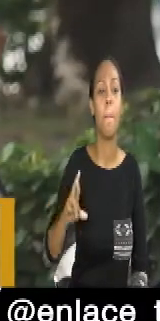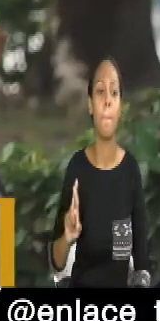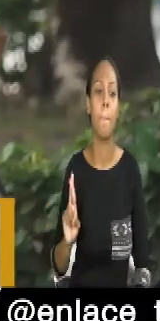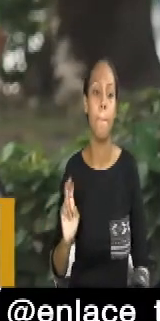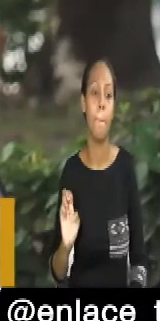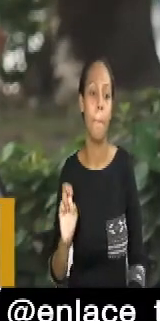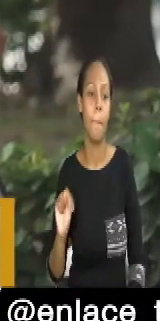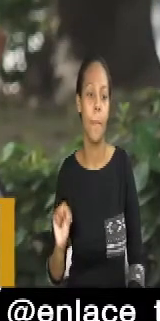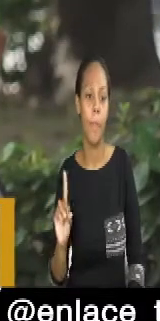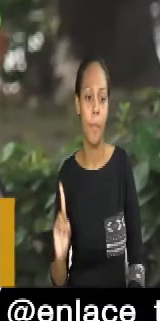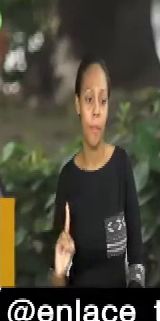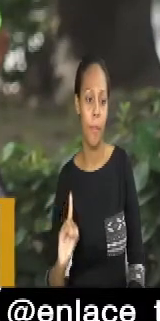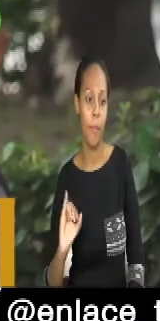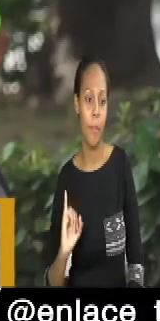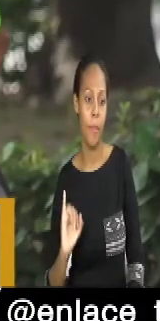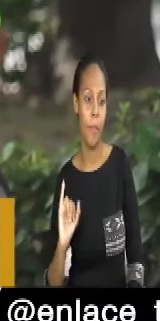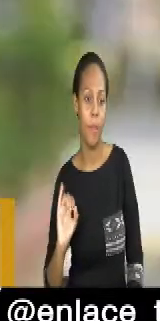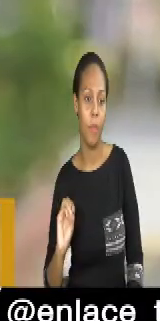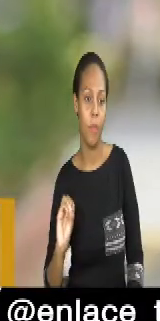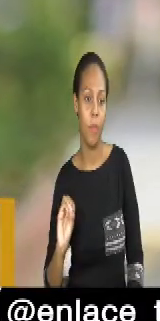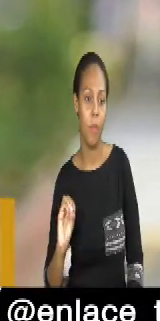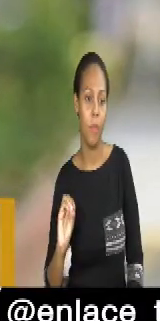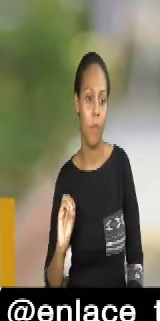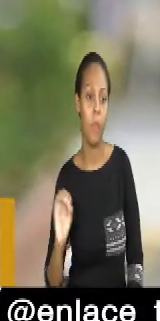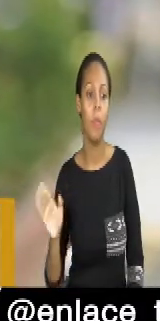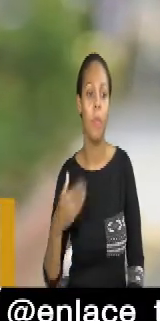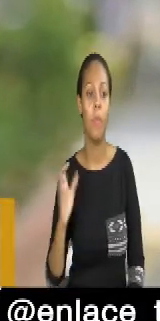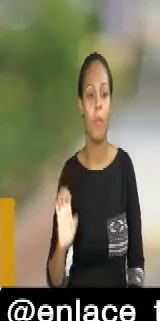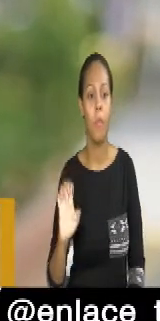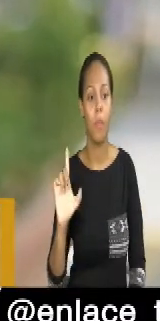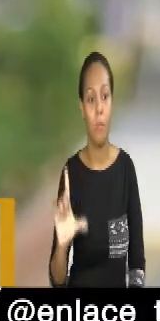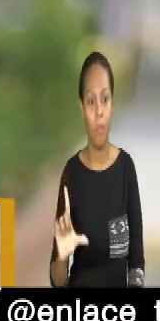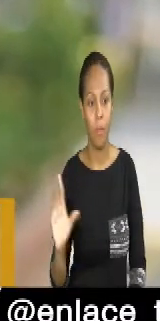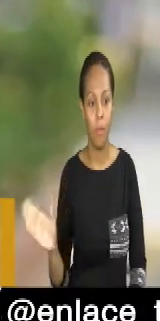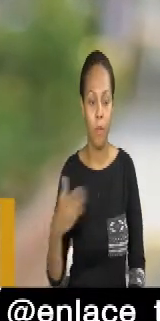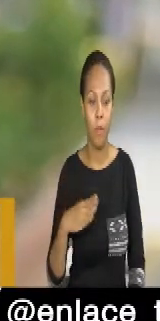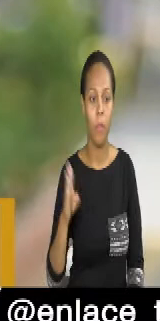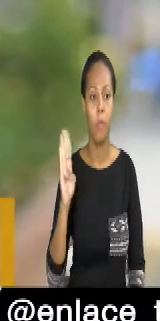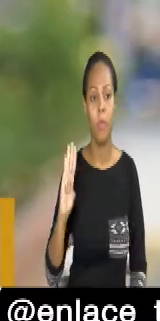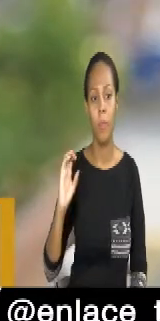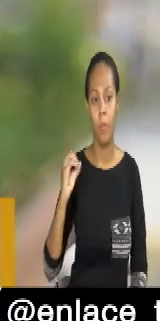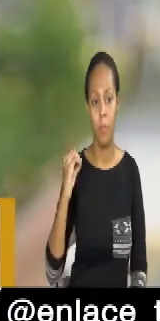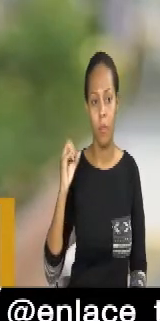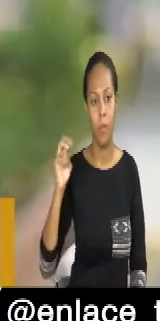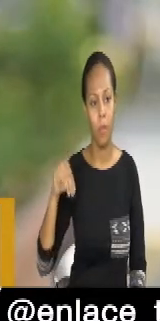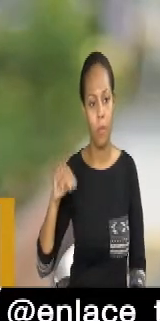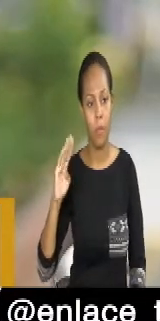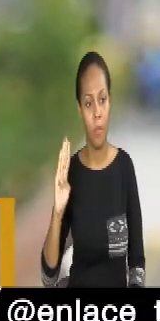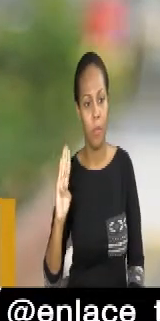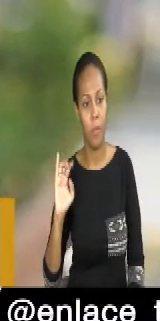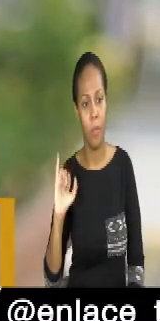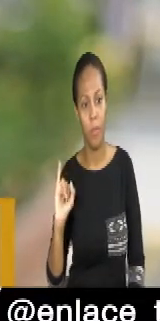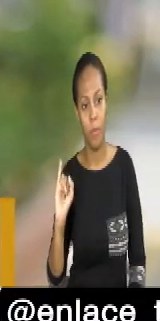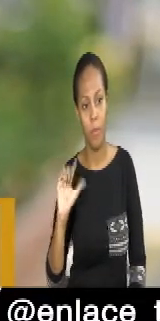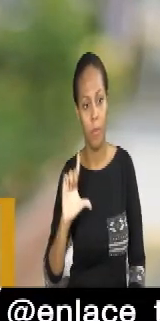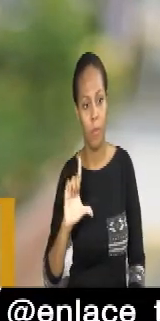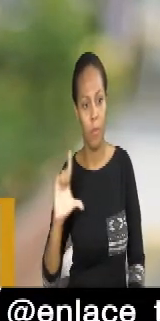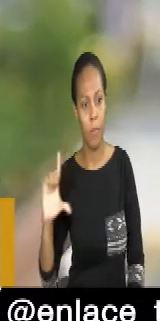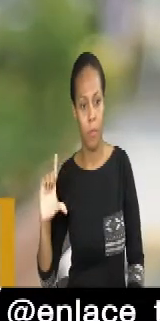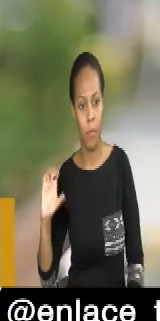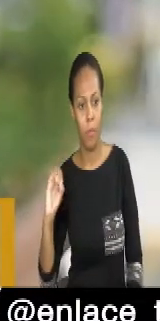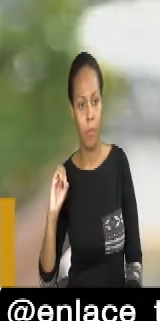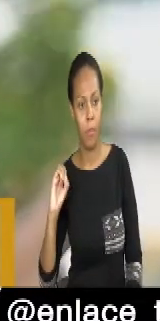de grandes músicos. Es un demo, acabamos de grabar un demo, tuvimos la oportunidad de